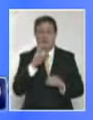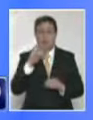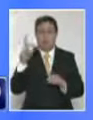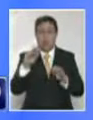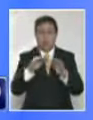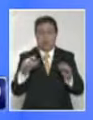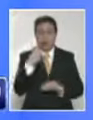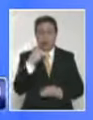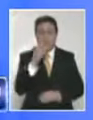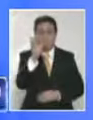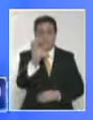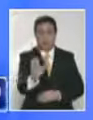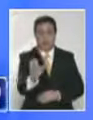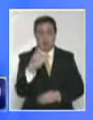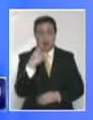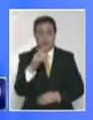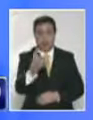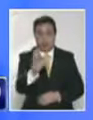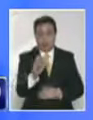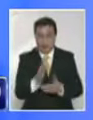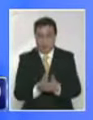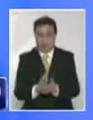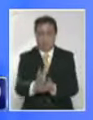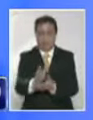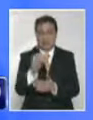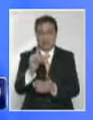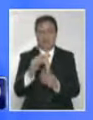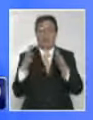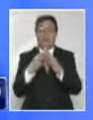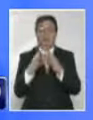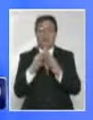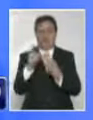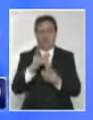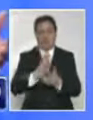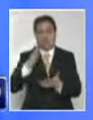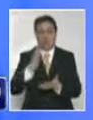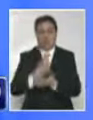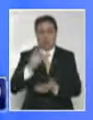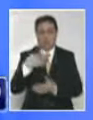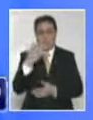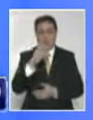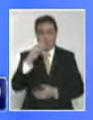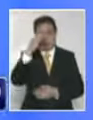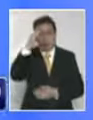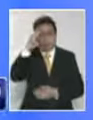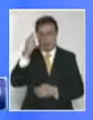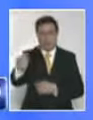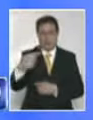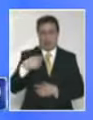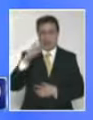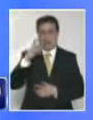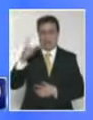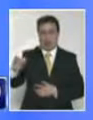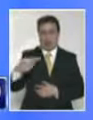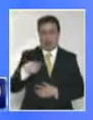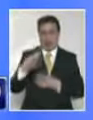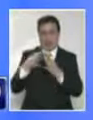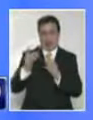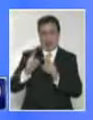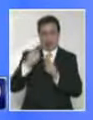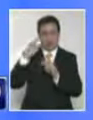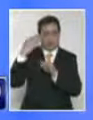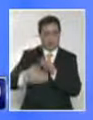hombre, al comienzo, como obviamente los militares tenían una enorme desconfianza hacia los civiles, porque eran dos mundos distintos. Pero